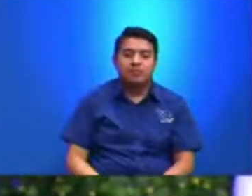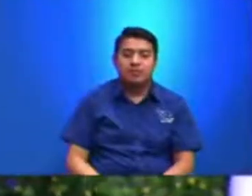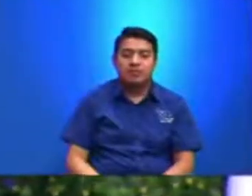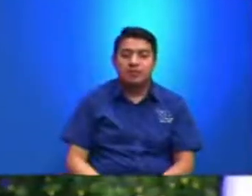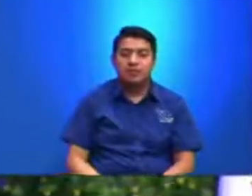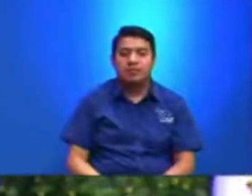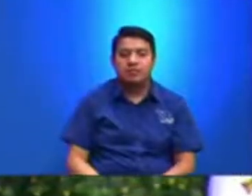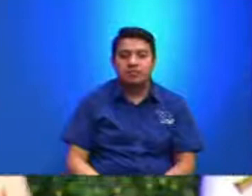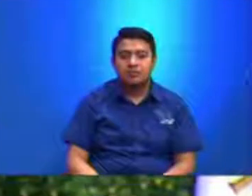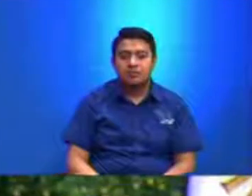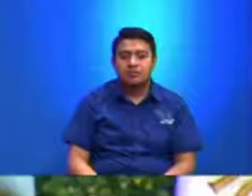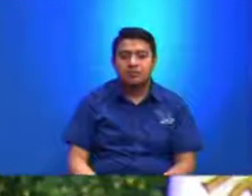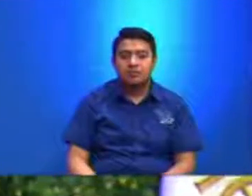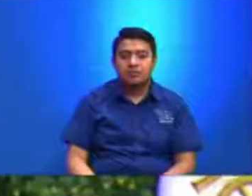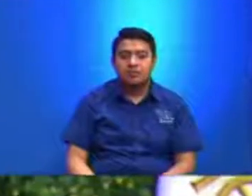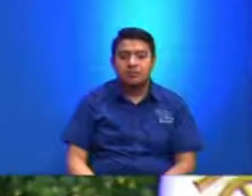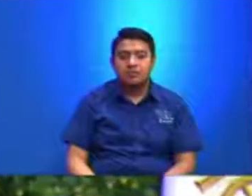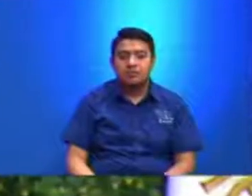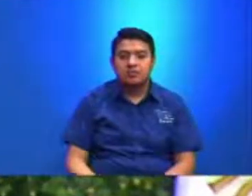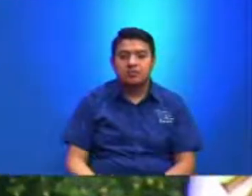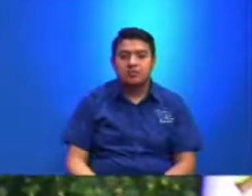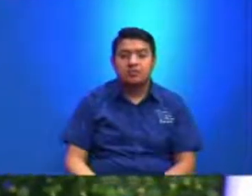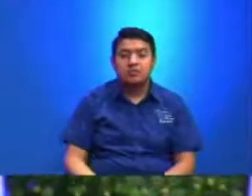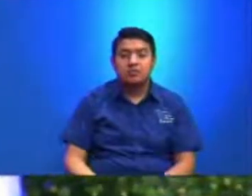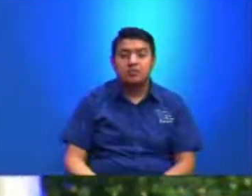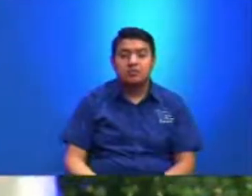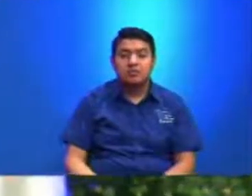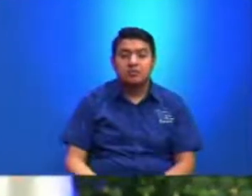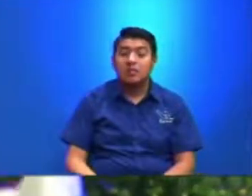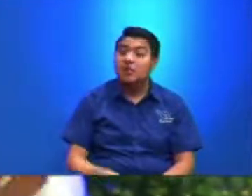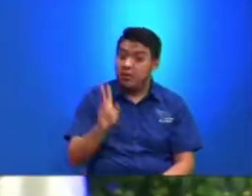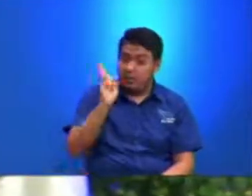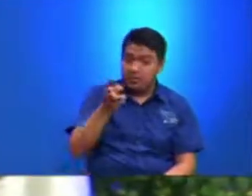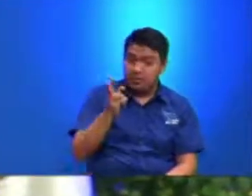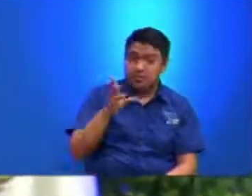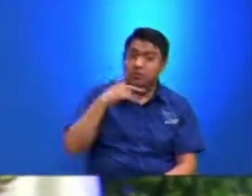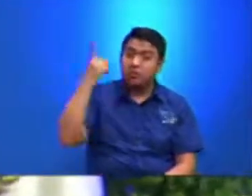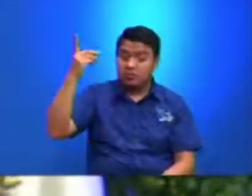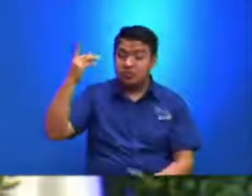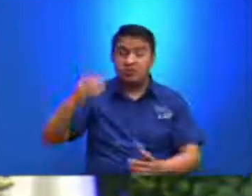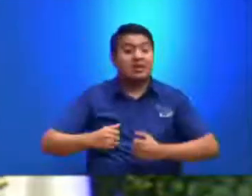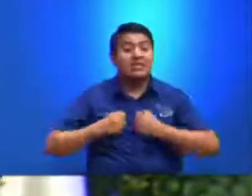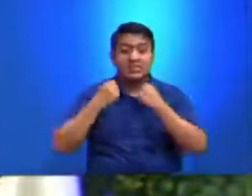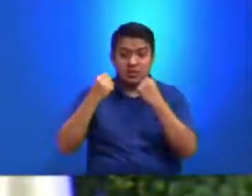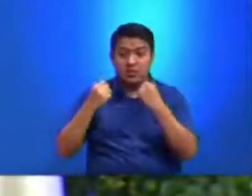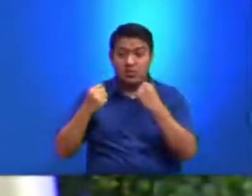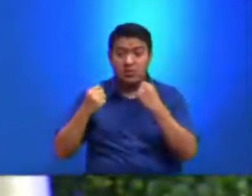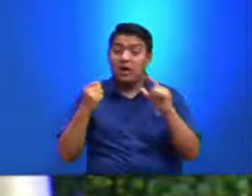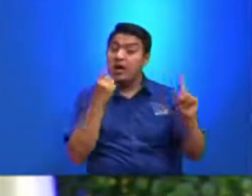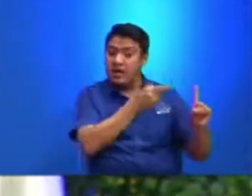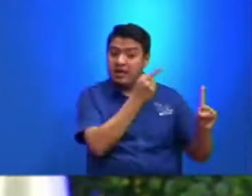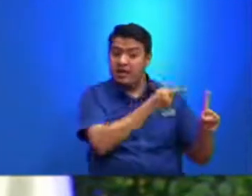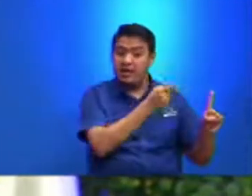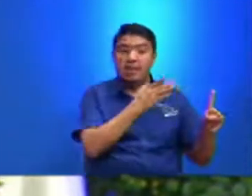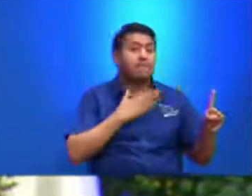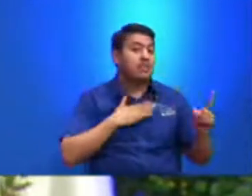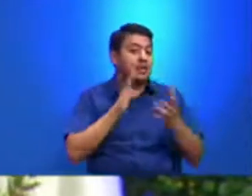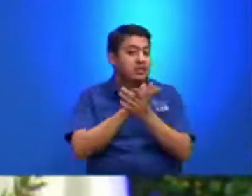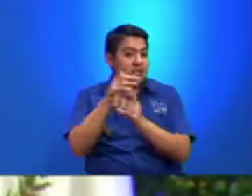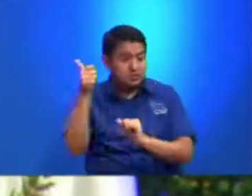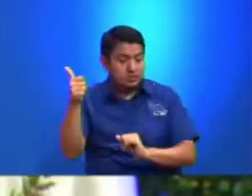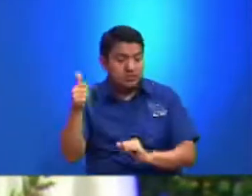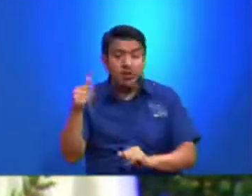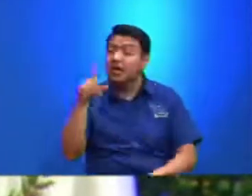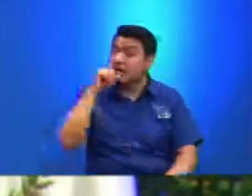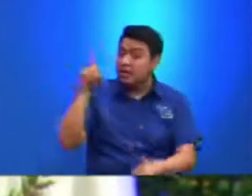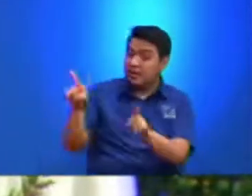y a usted, se lo come el chucho. No, de ninguna manera. Es el mismo Dios que la sanó a ella, que me ha bendecido a mí, te quiere bendecir